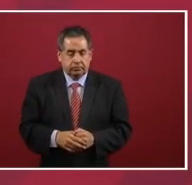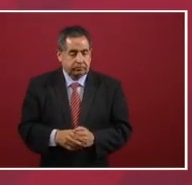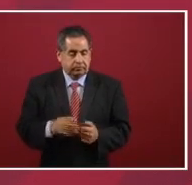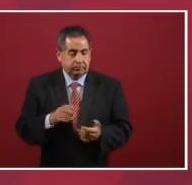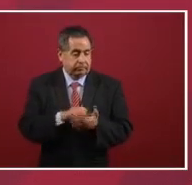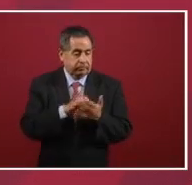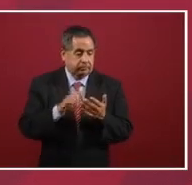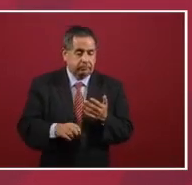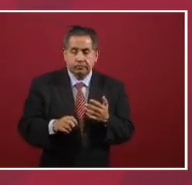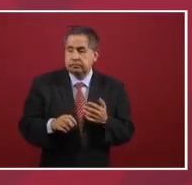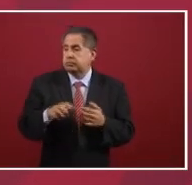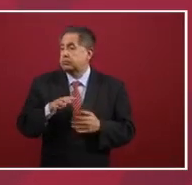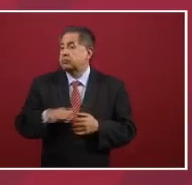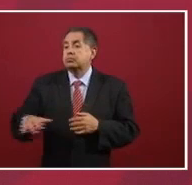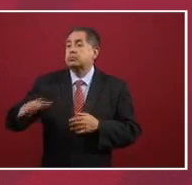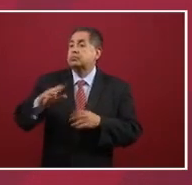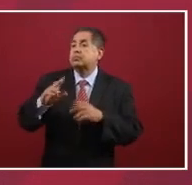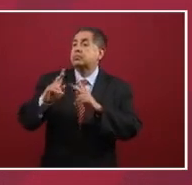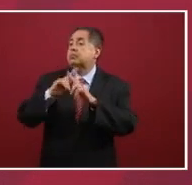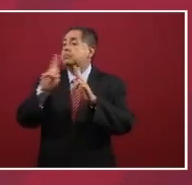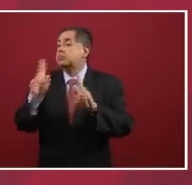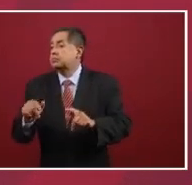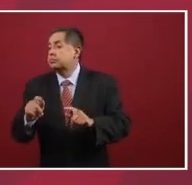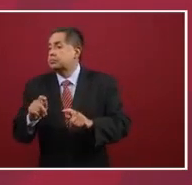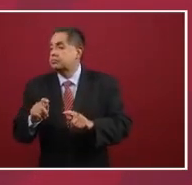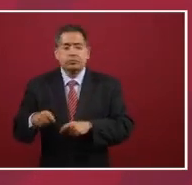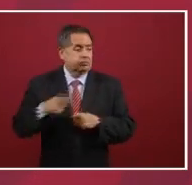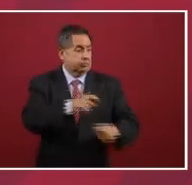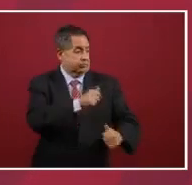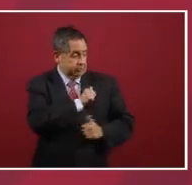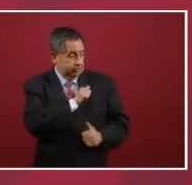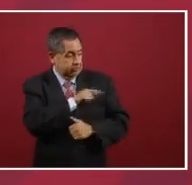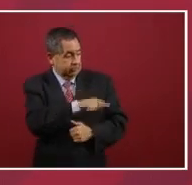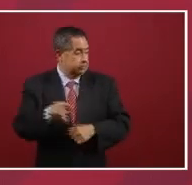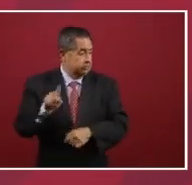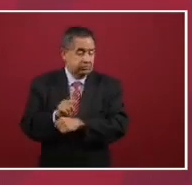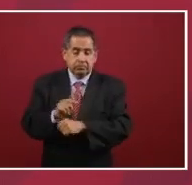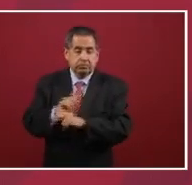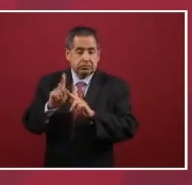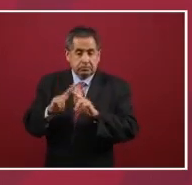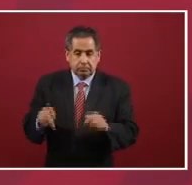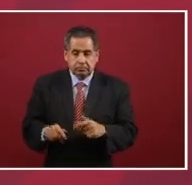encomendarle la paz de un país a un militar.